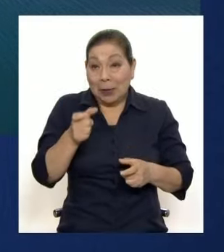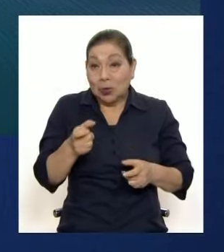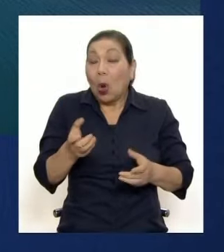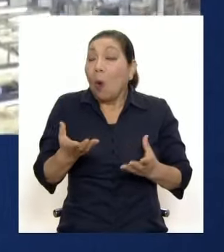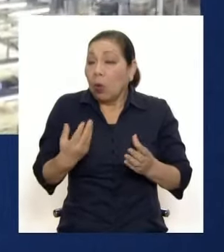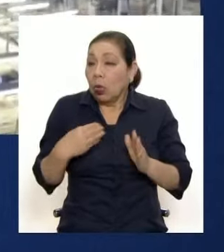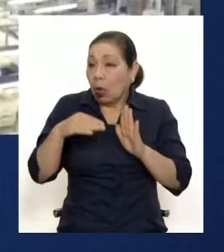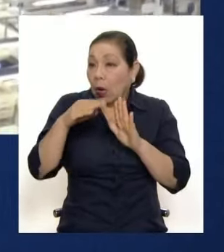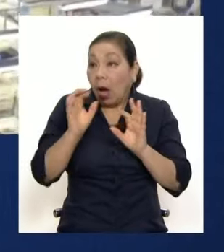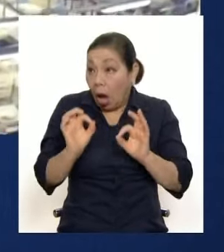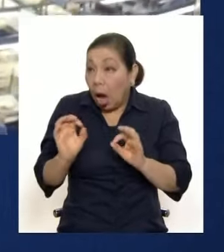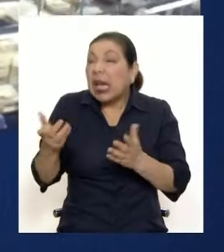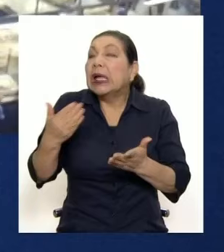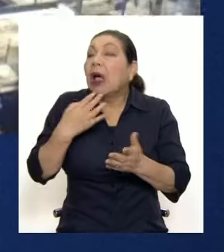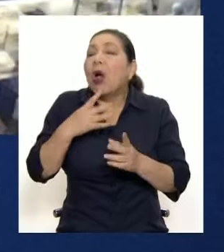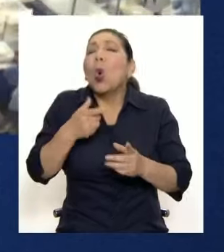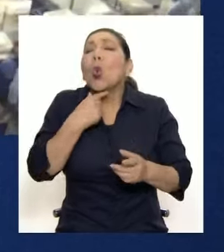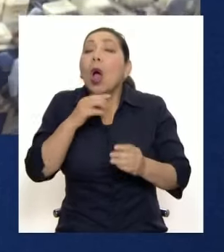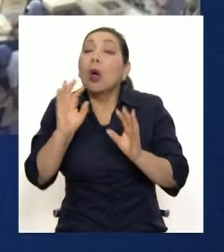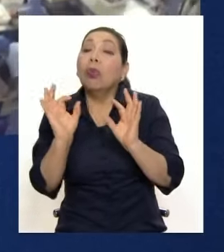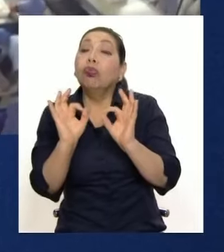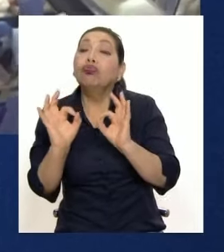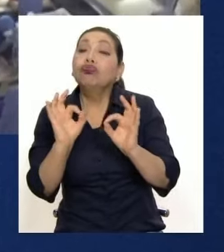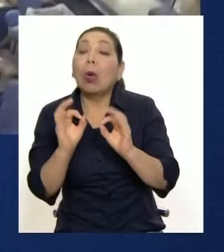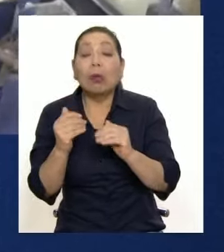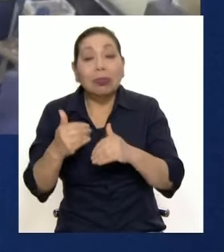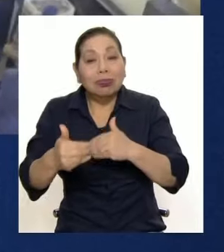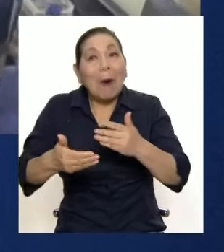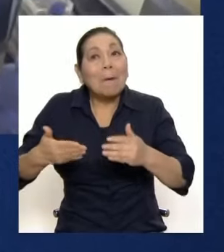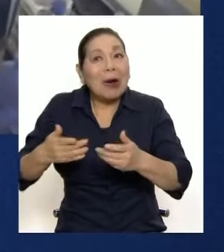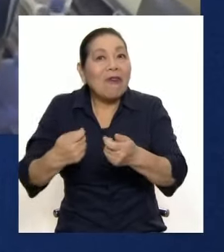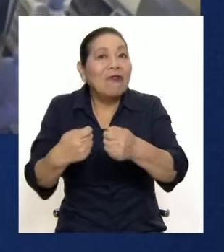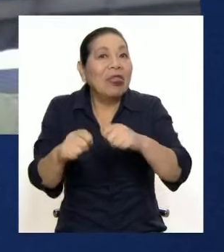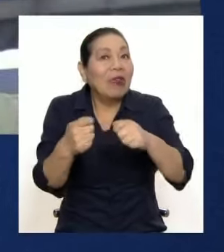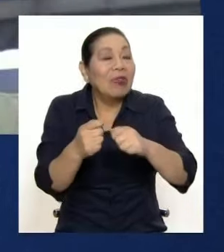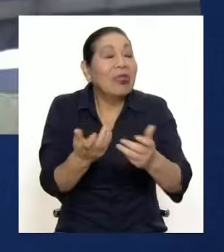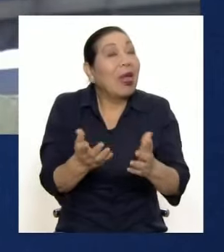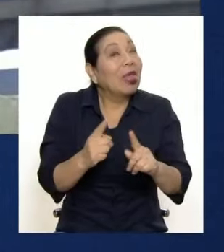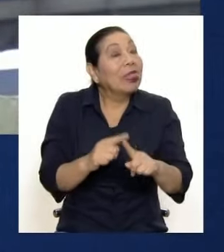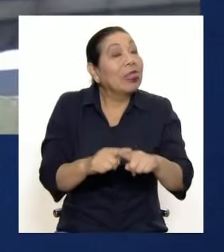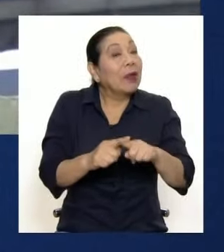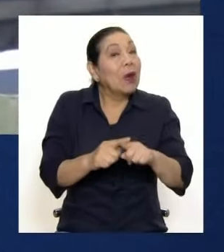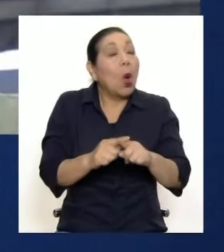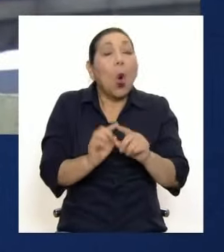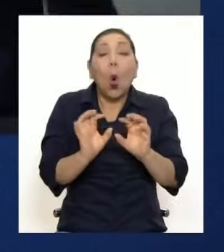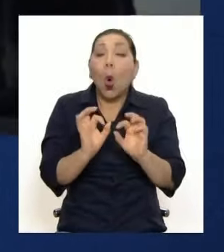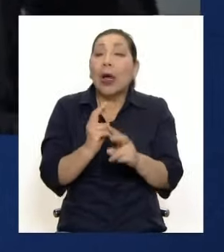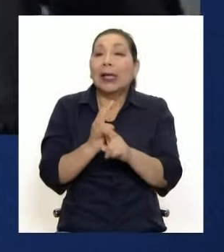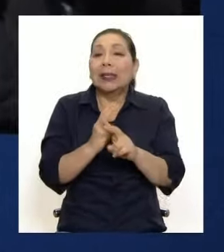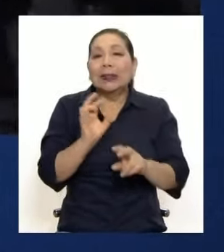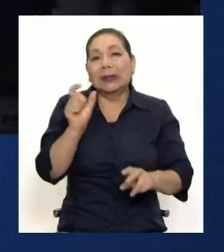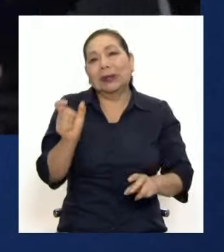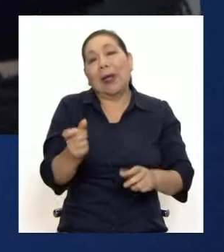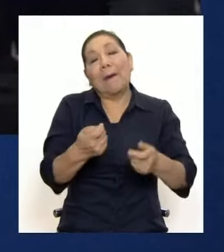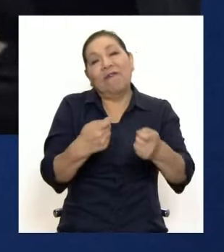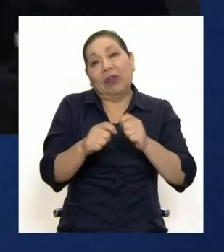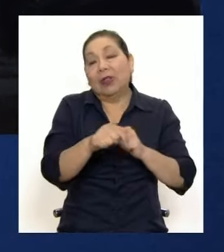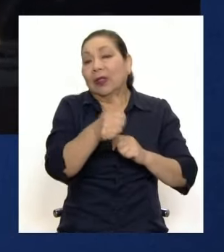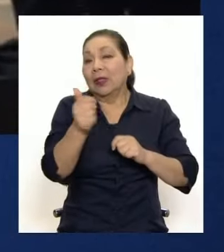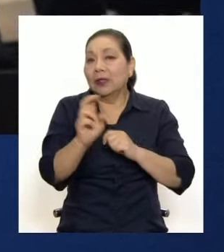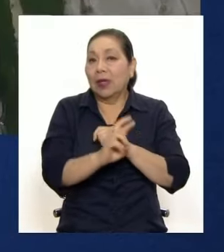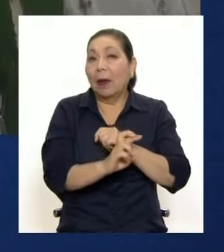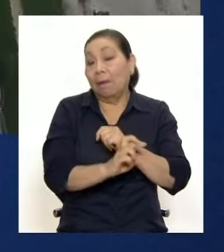puedan cumplir esas exigencias sanitarias y nuestros productos entren con la calidad y la inocuidad que requieren estos mercados de